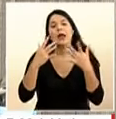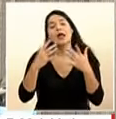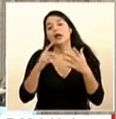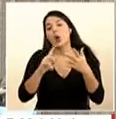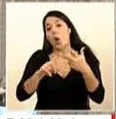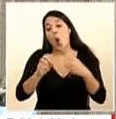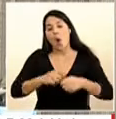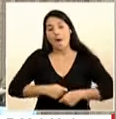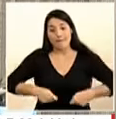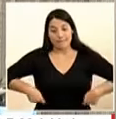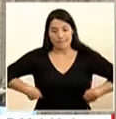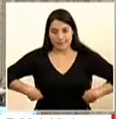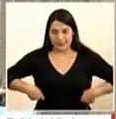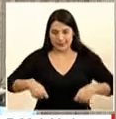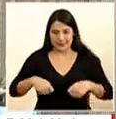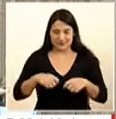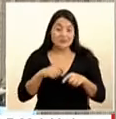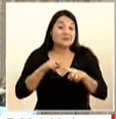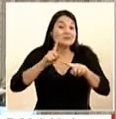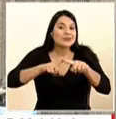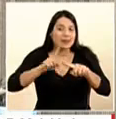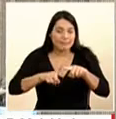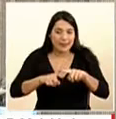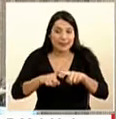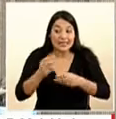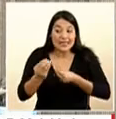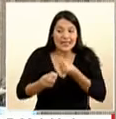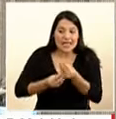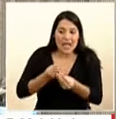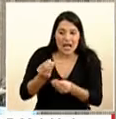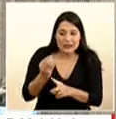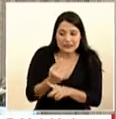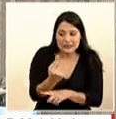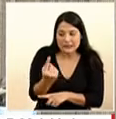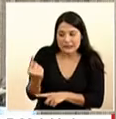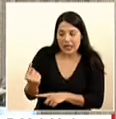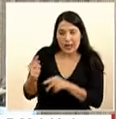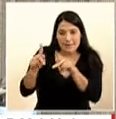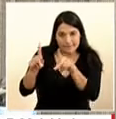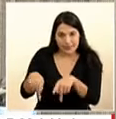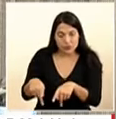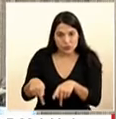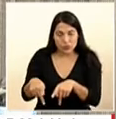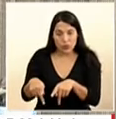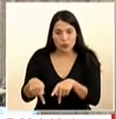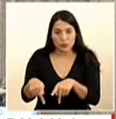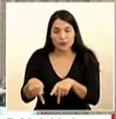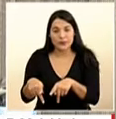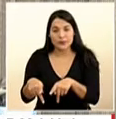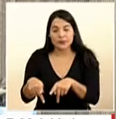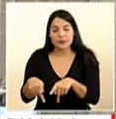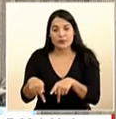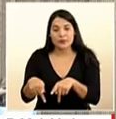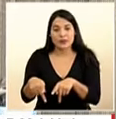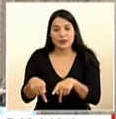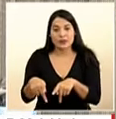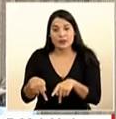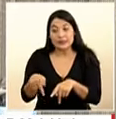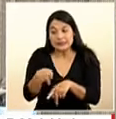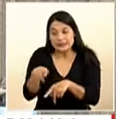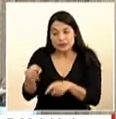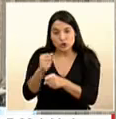batas de aislamiento depende de la función que esté realizando una persona que es